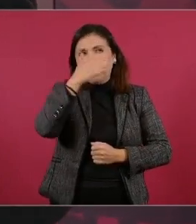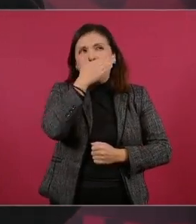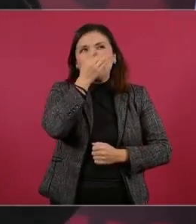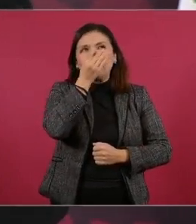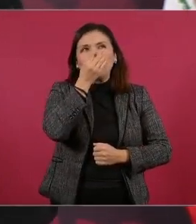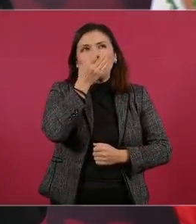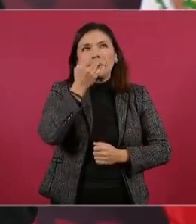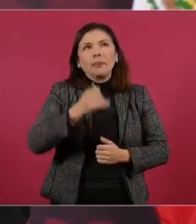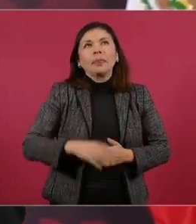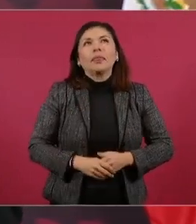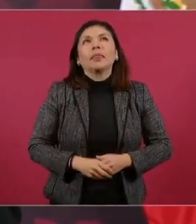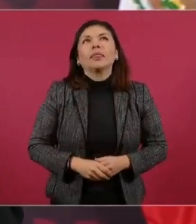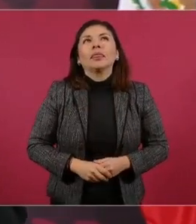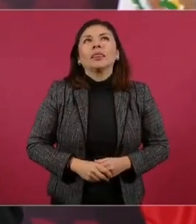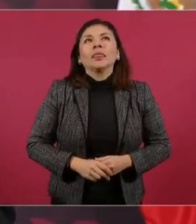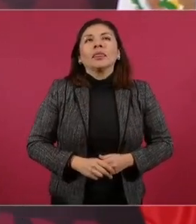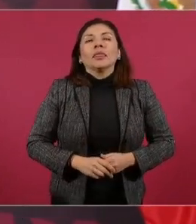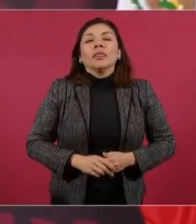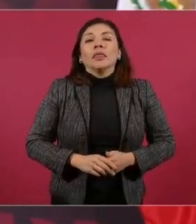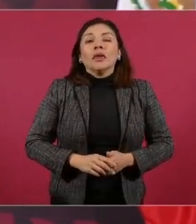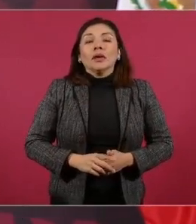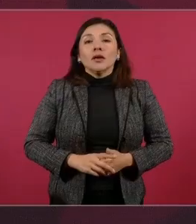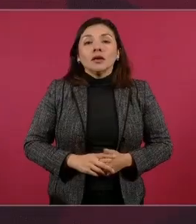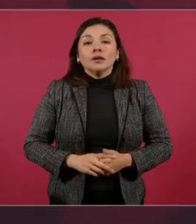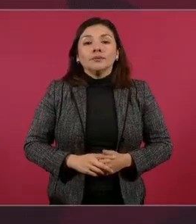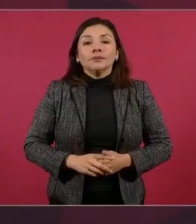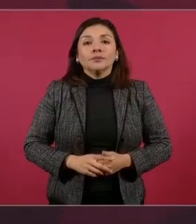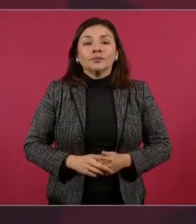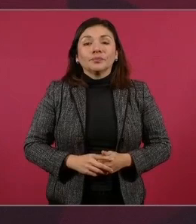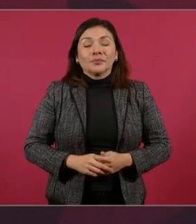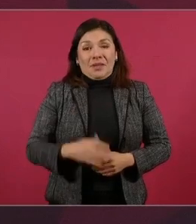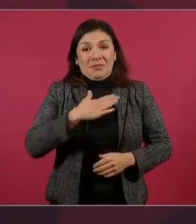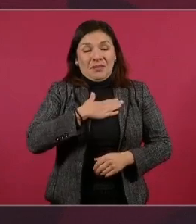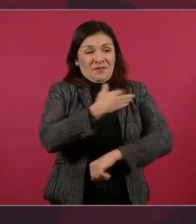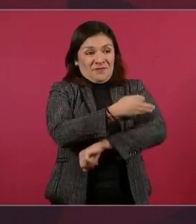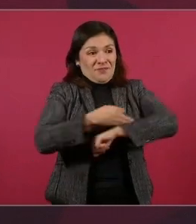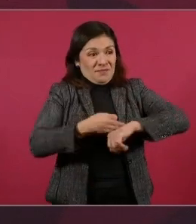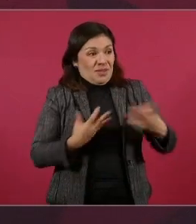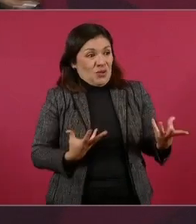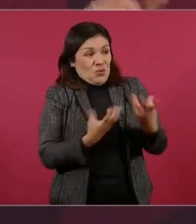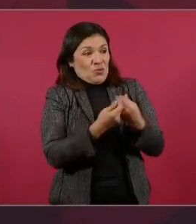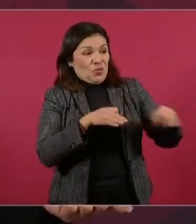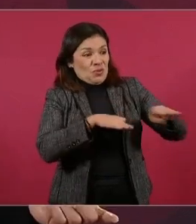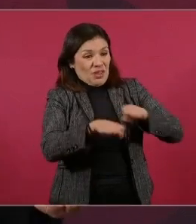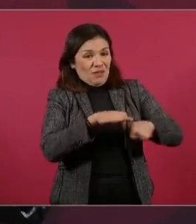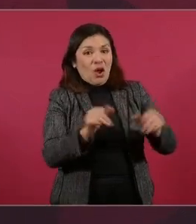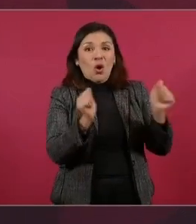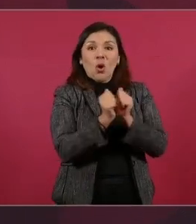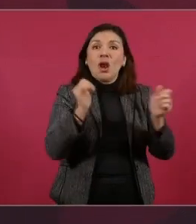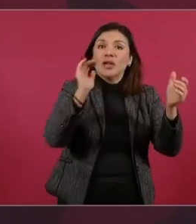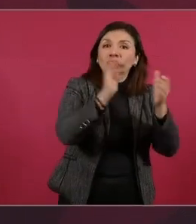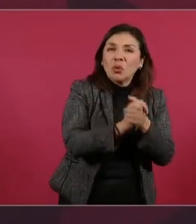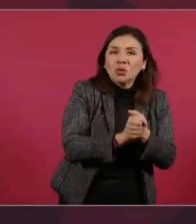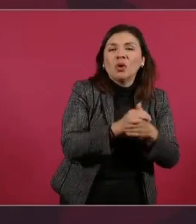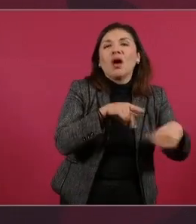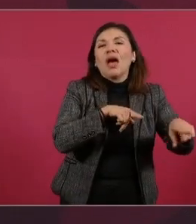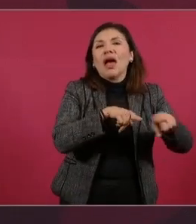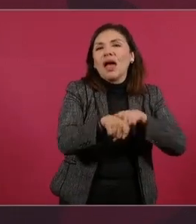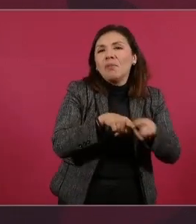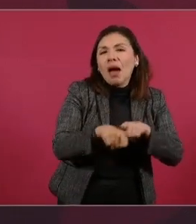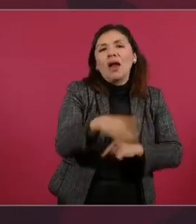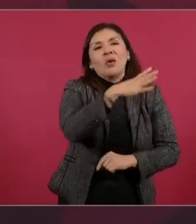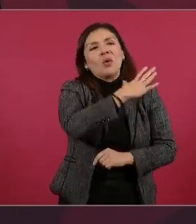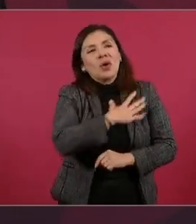olvídense de El nepotismo y de que están los esposos y que